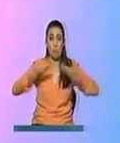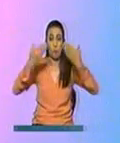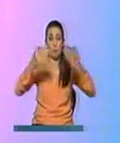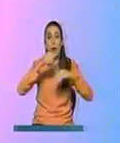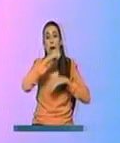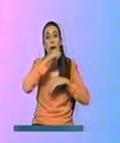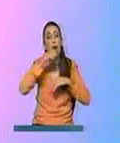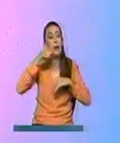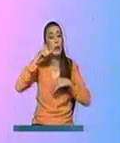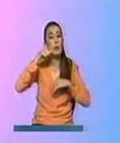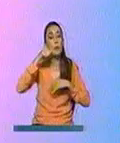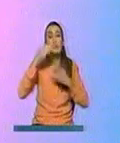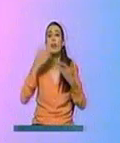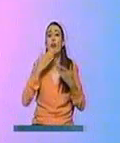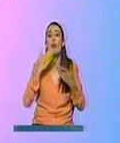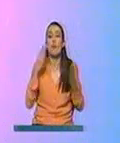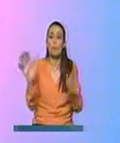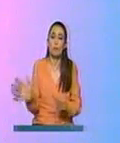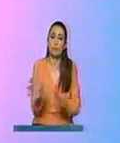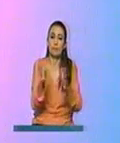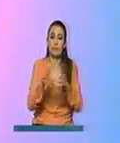cervecera artesanal en nuestro país.